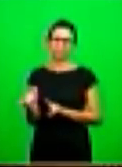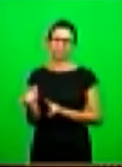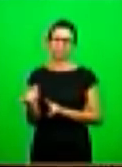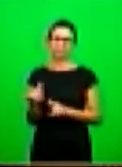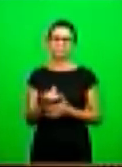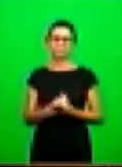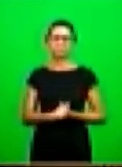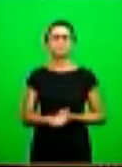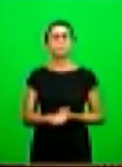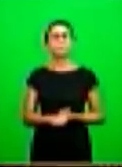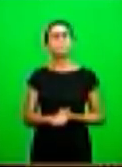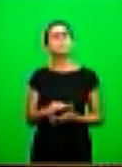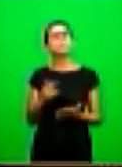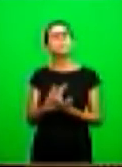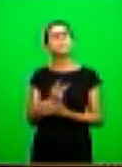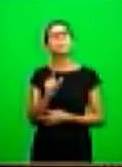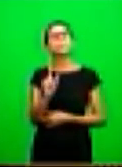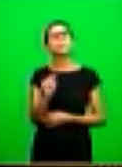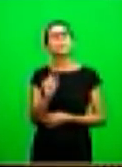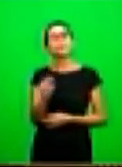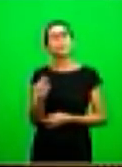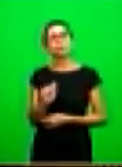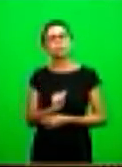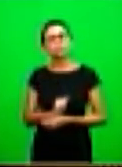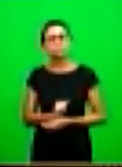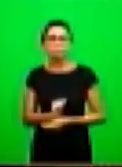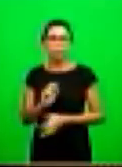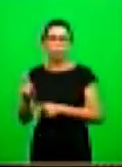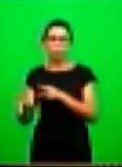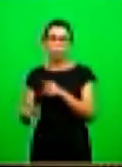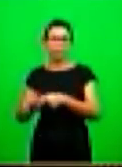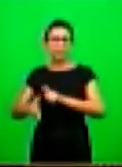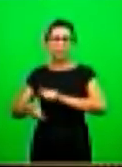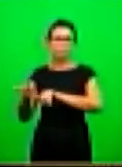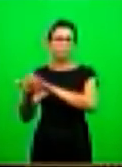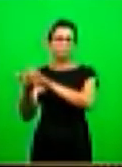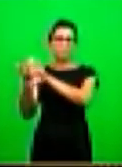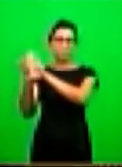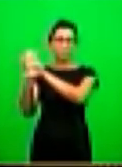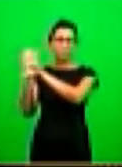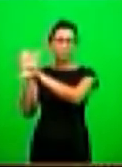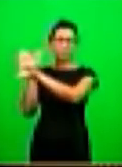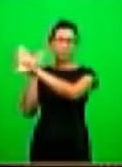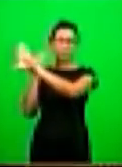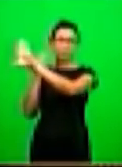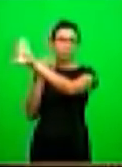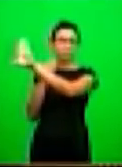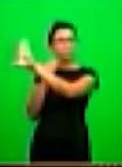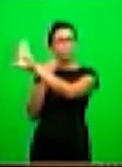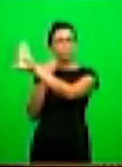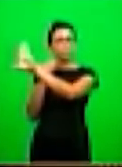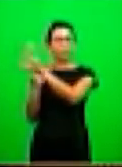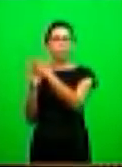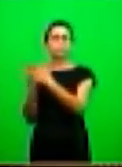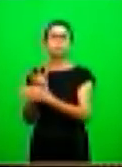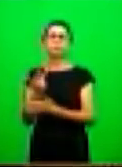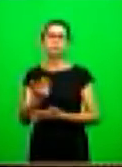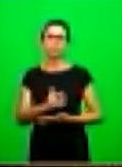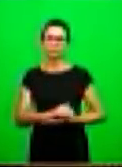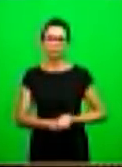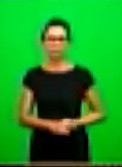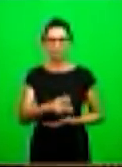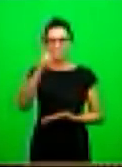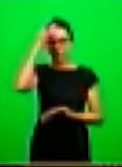determinado. Entonces, ¿qué pasó? Israel se alejó de Dios y eso llevó a Israel